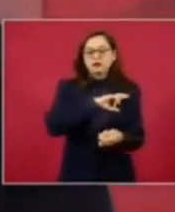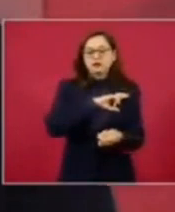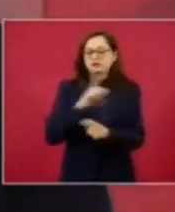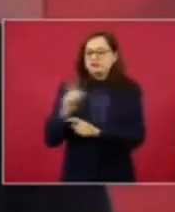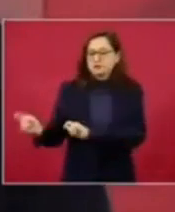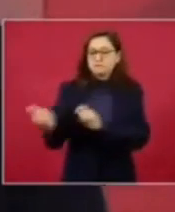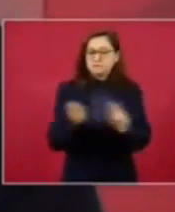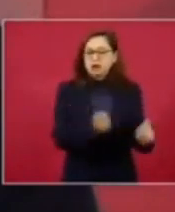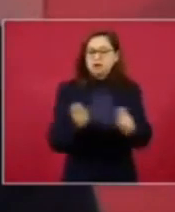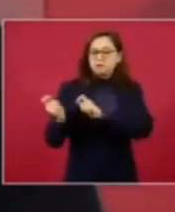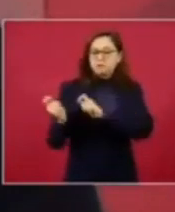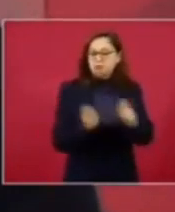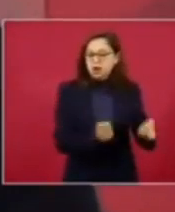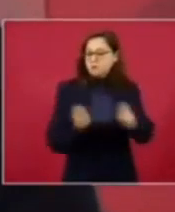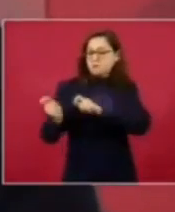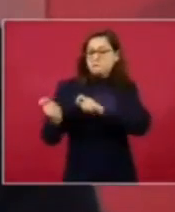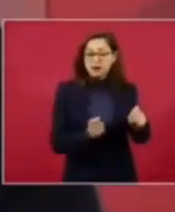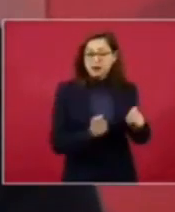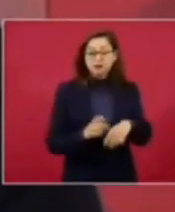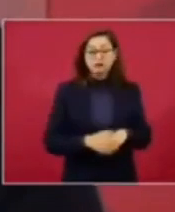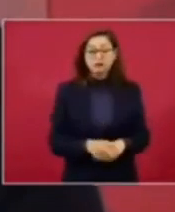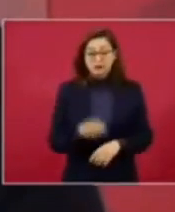Si lo analizan,